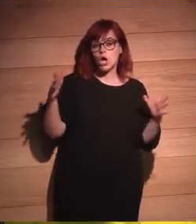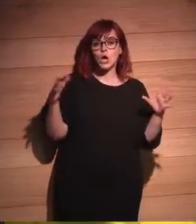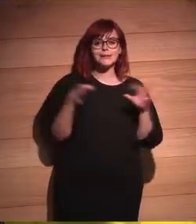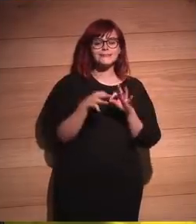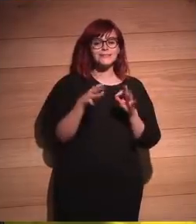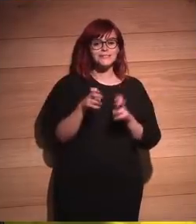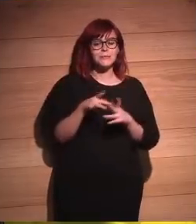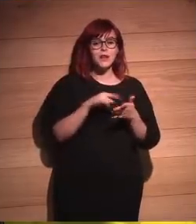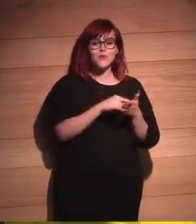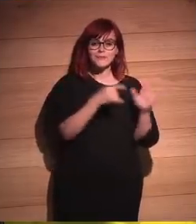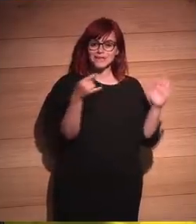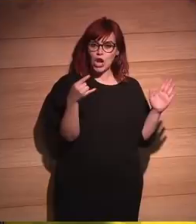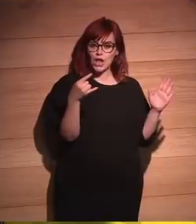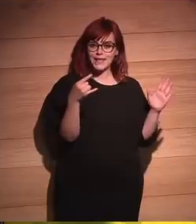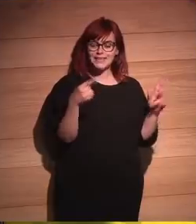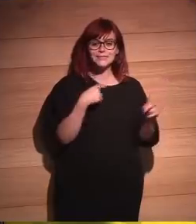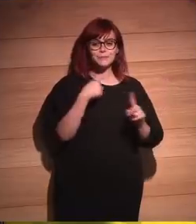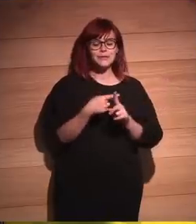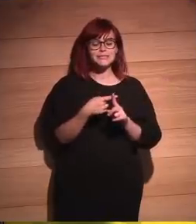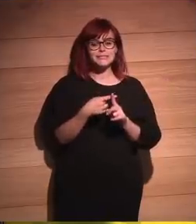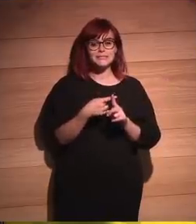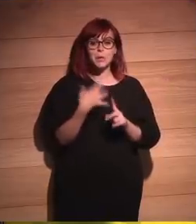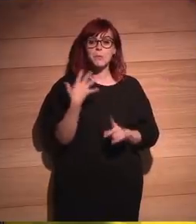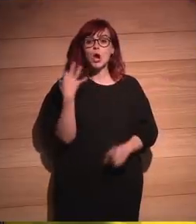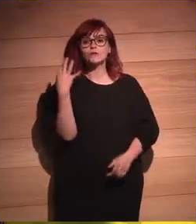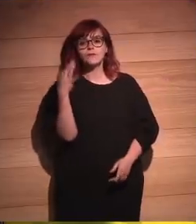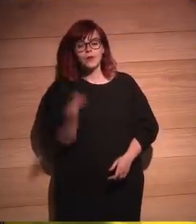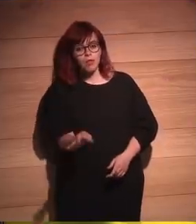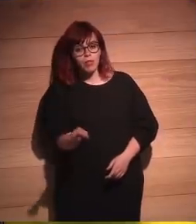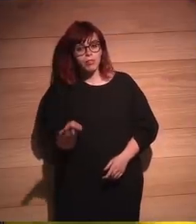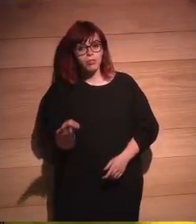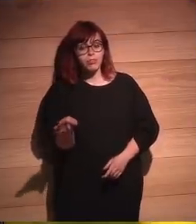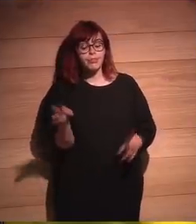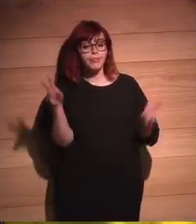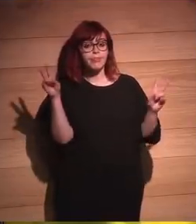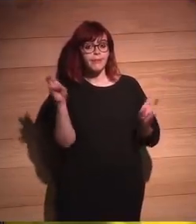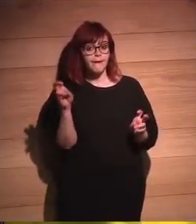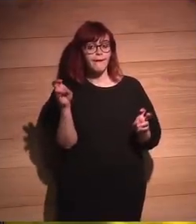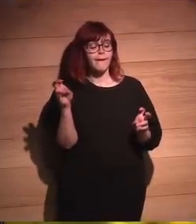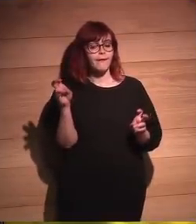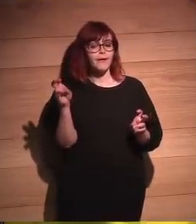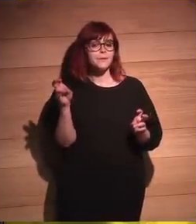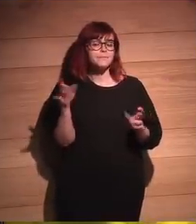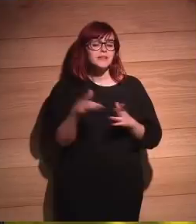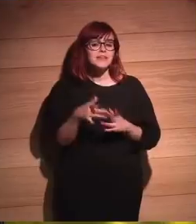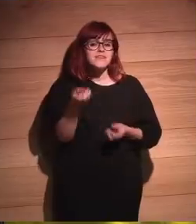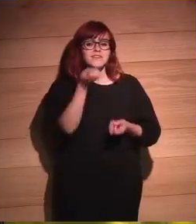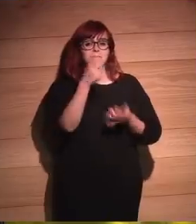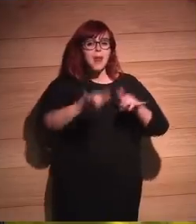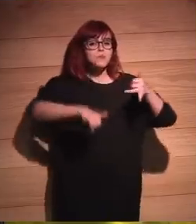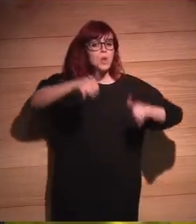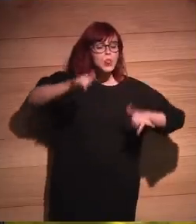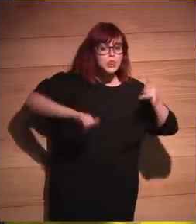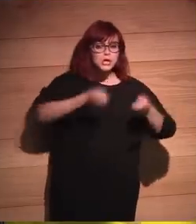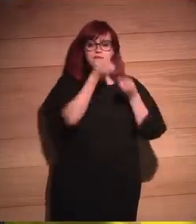existe entre las nuevas tecnologías y la posibilidad de, por lo que se ha dicho antes, desinformación,